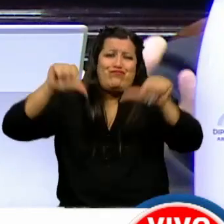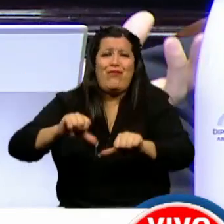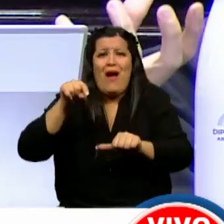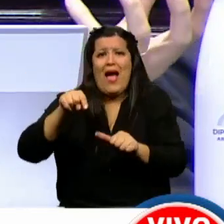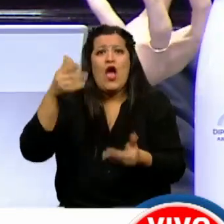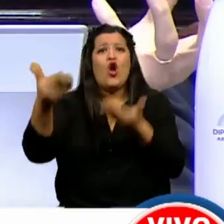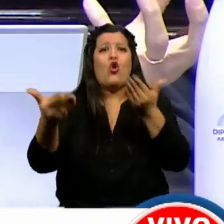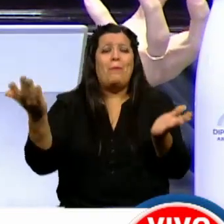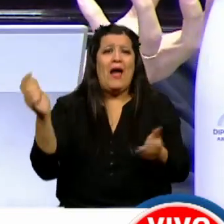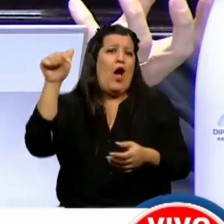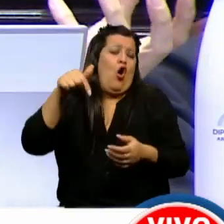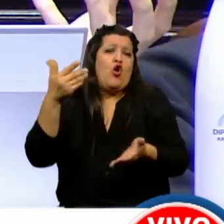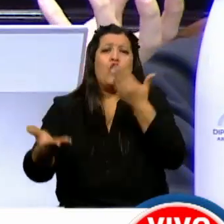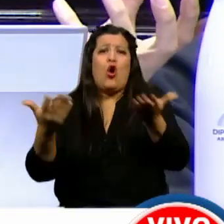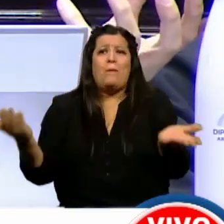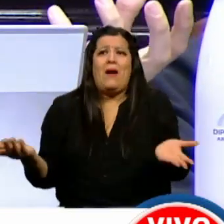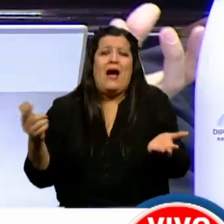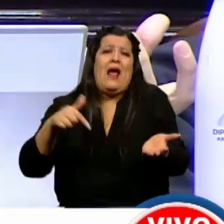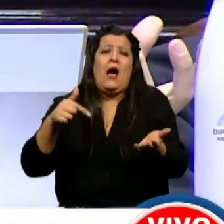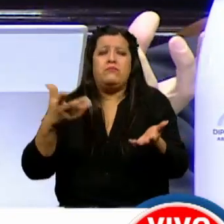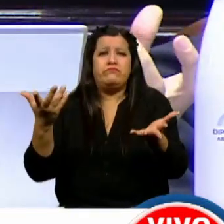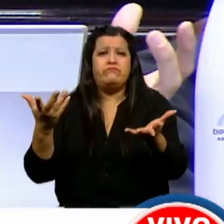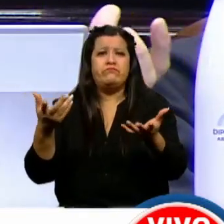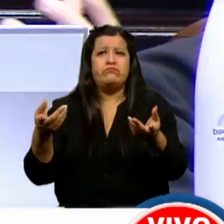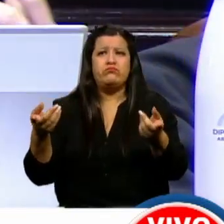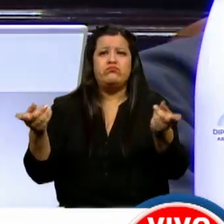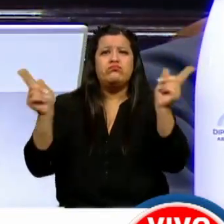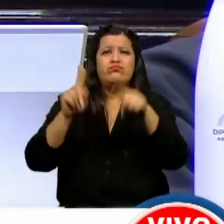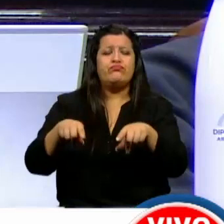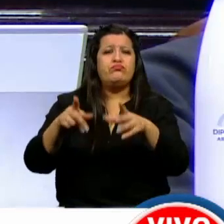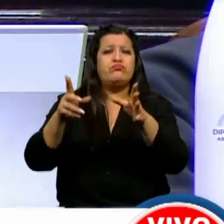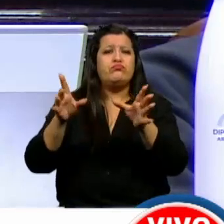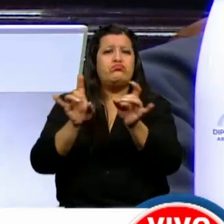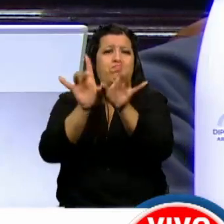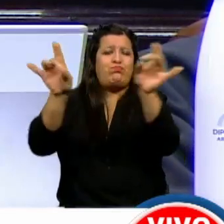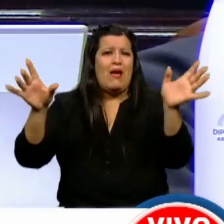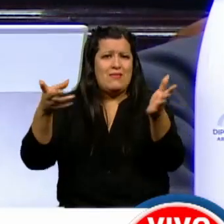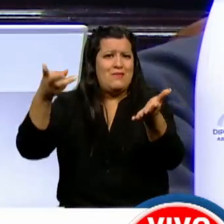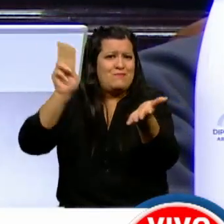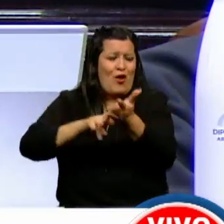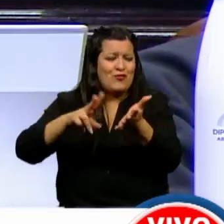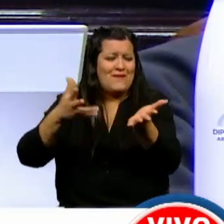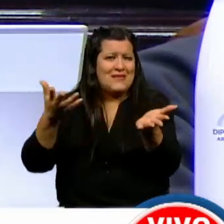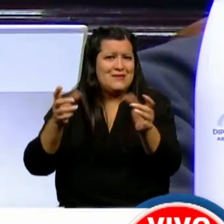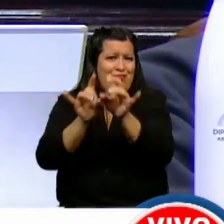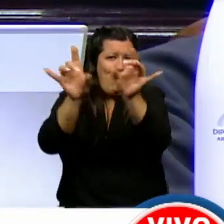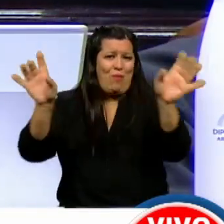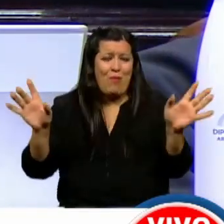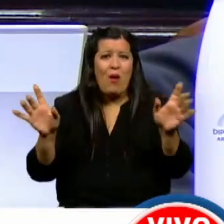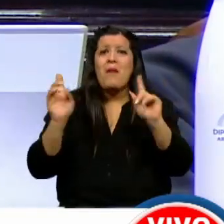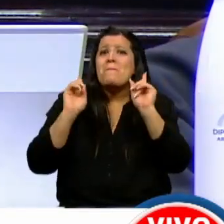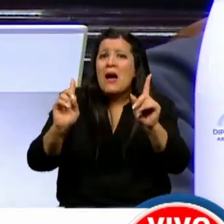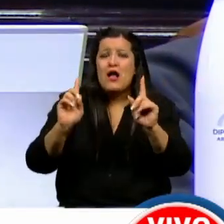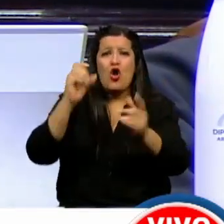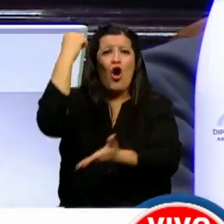de comparación con la cual hoy se compara un rebote que hubo luego de la normalización con la pandemia. Pero la economía